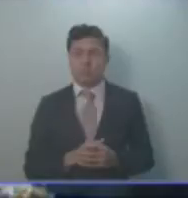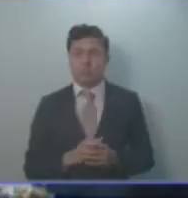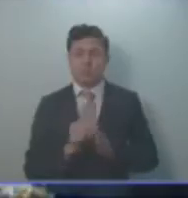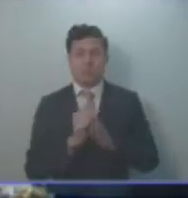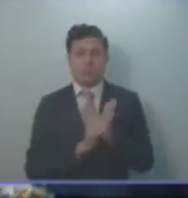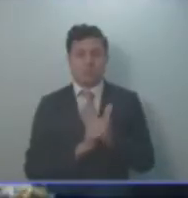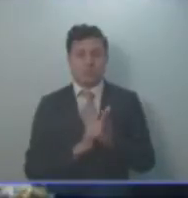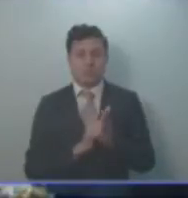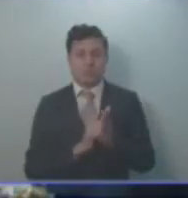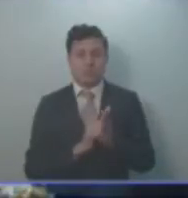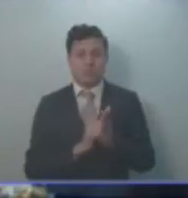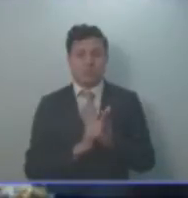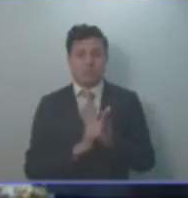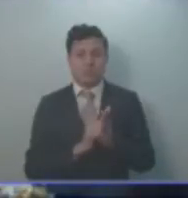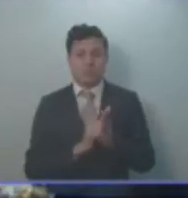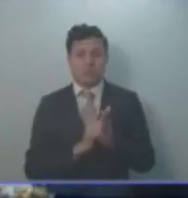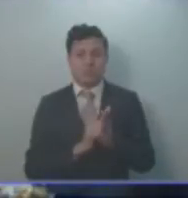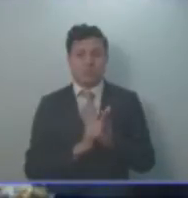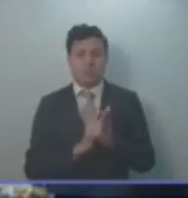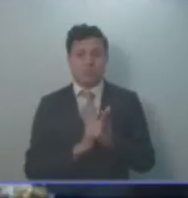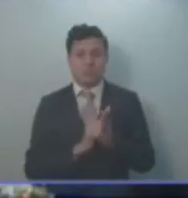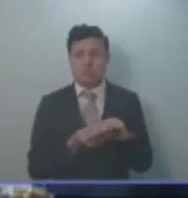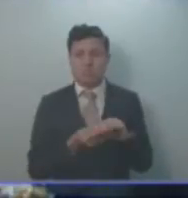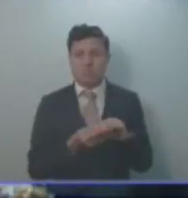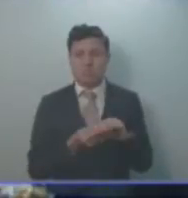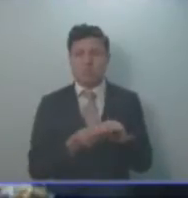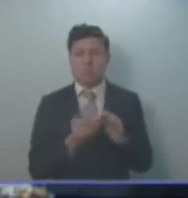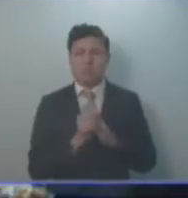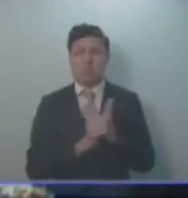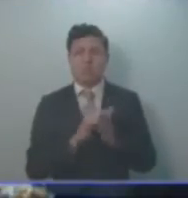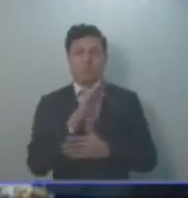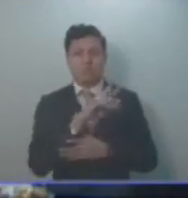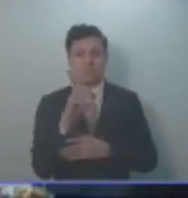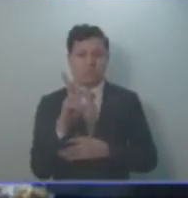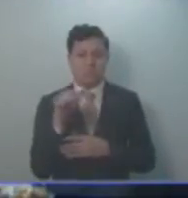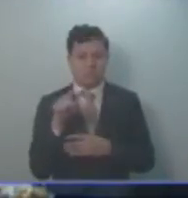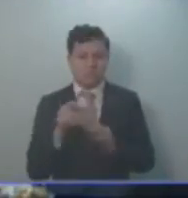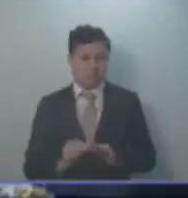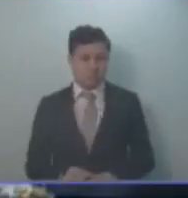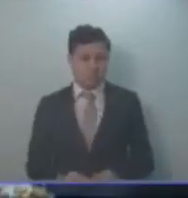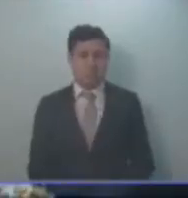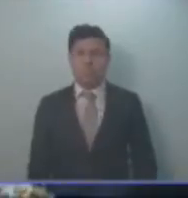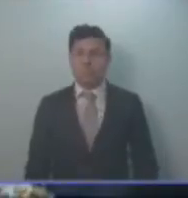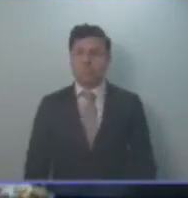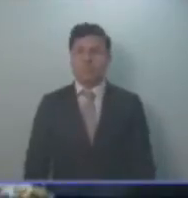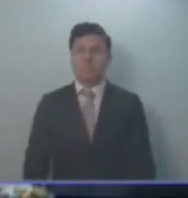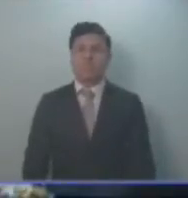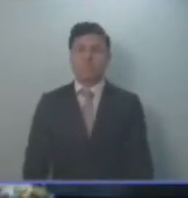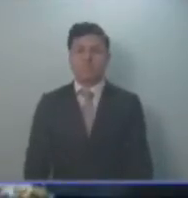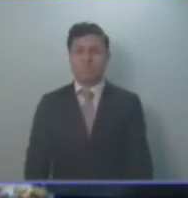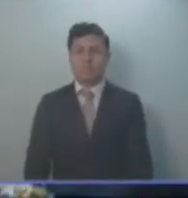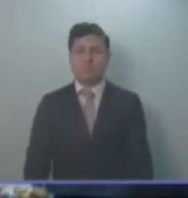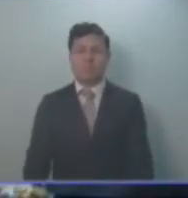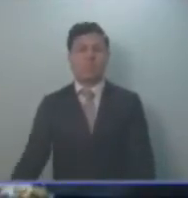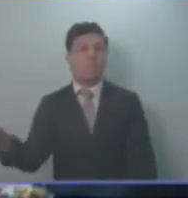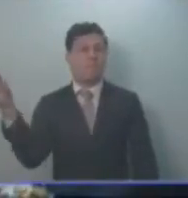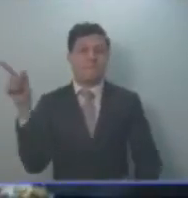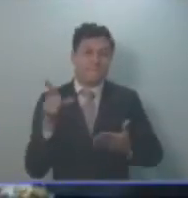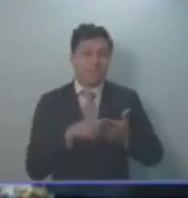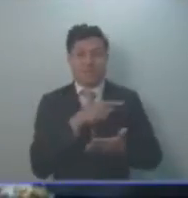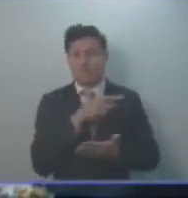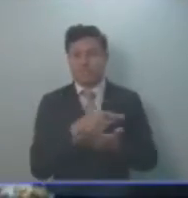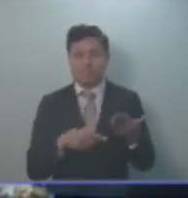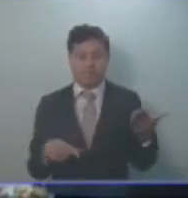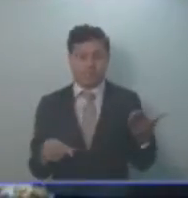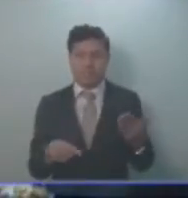Artículo 3. Adiciónase un inciso segundo al artículo 52 de la siguiente manera. Queda prohibido al